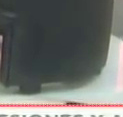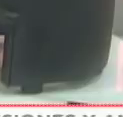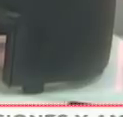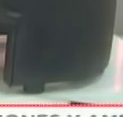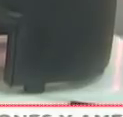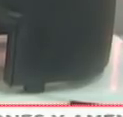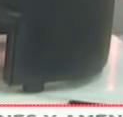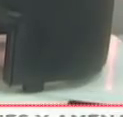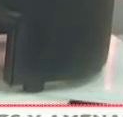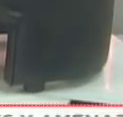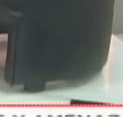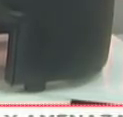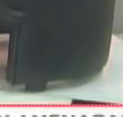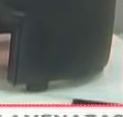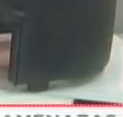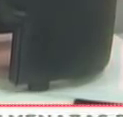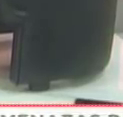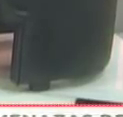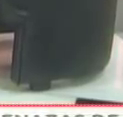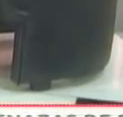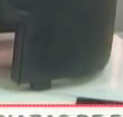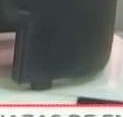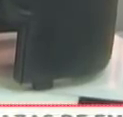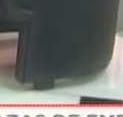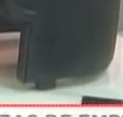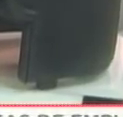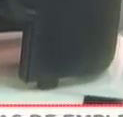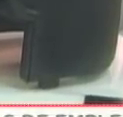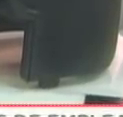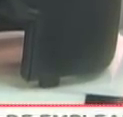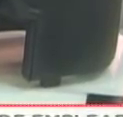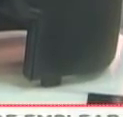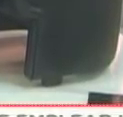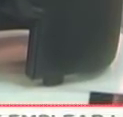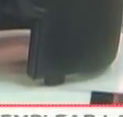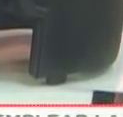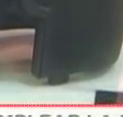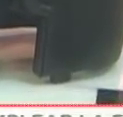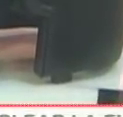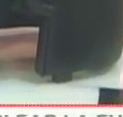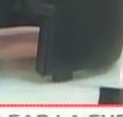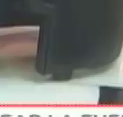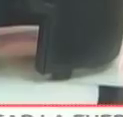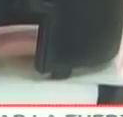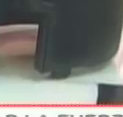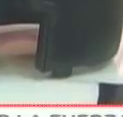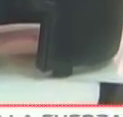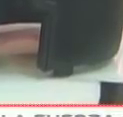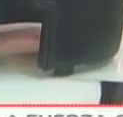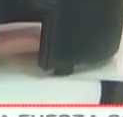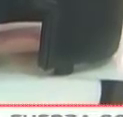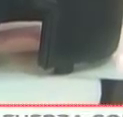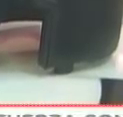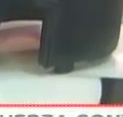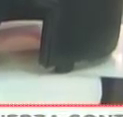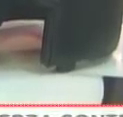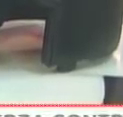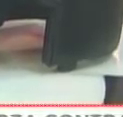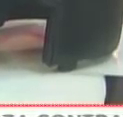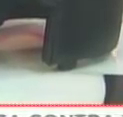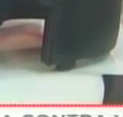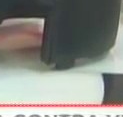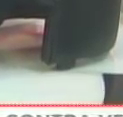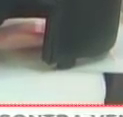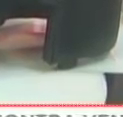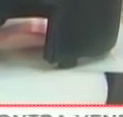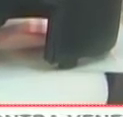participó como cooperador. Y bueno, estas tres personas que están siendo requeridas y están siendo actualmente